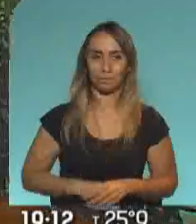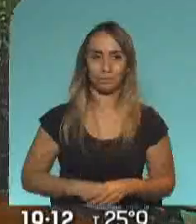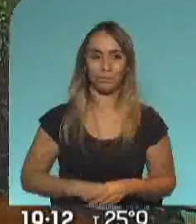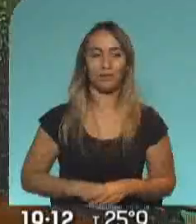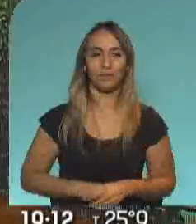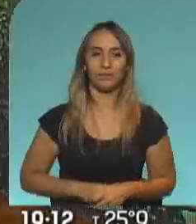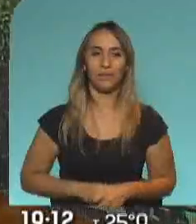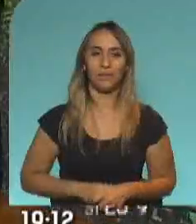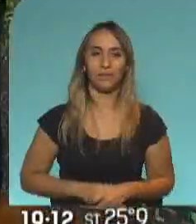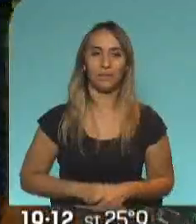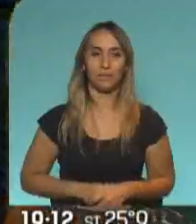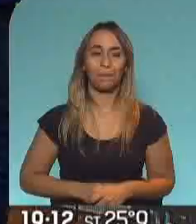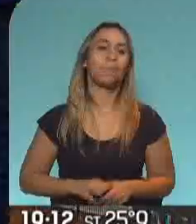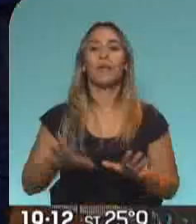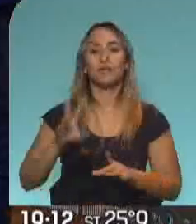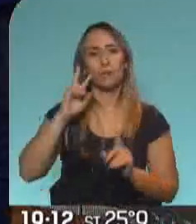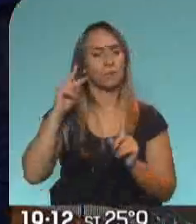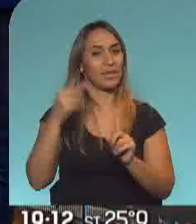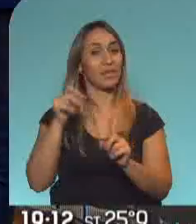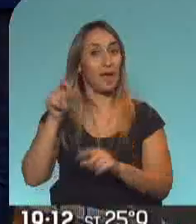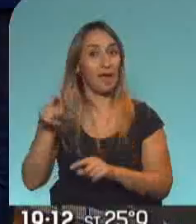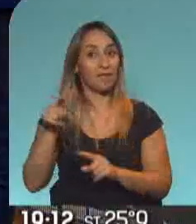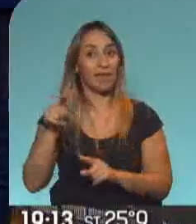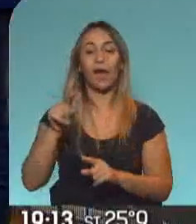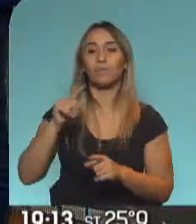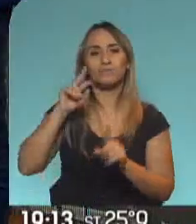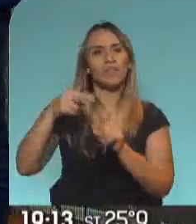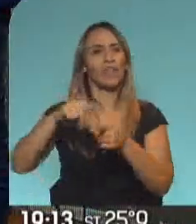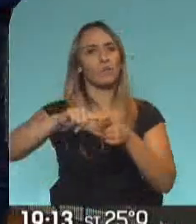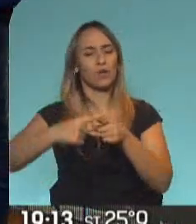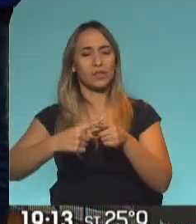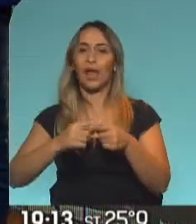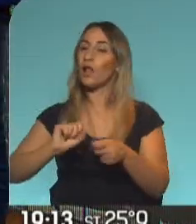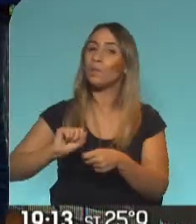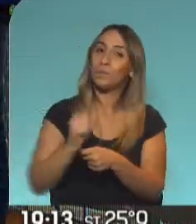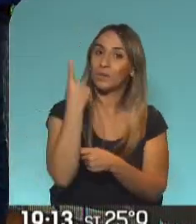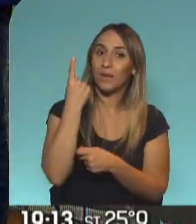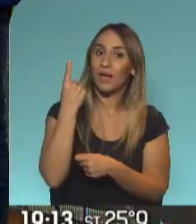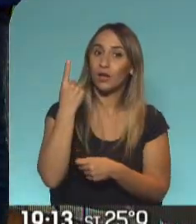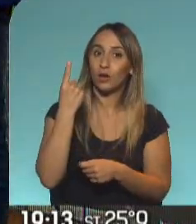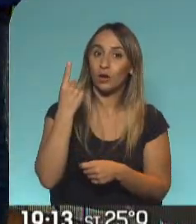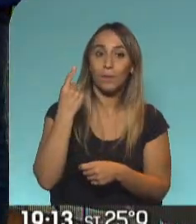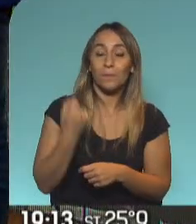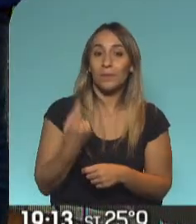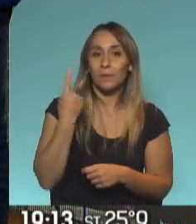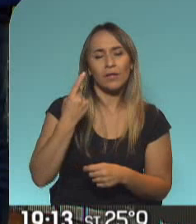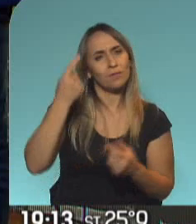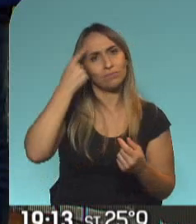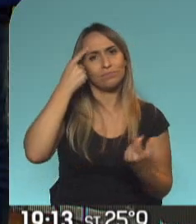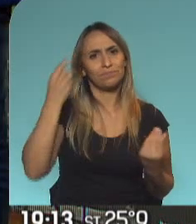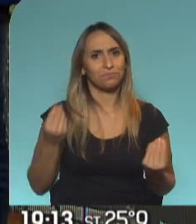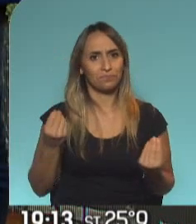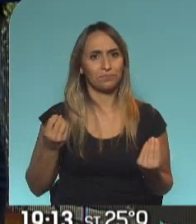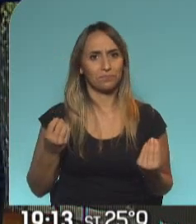nos va a dar su enfoque, su información, su análisis desde el costado político. A ver, lo primero que rápidamente me llega a la cabeza, Nico,